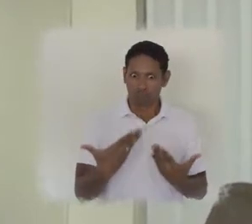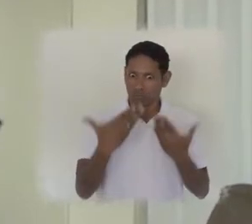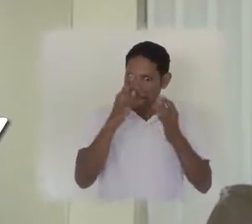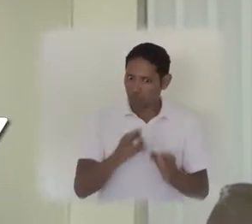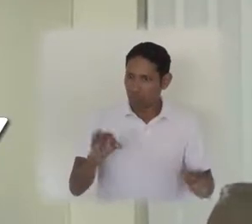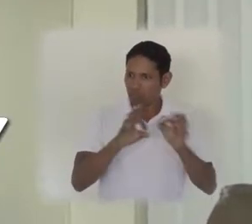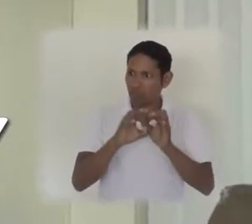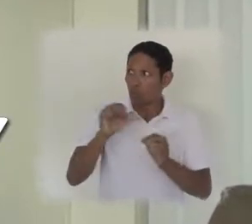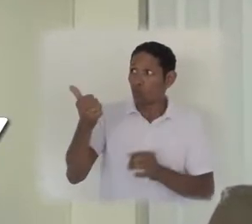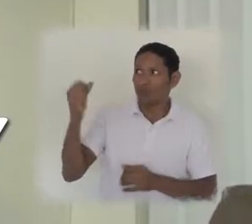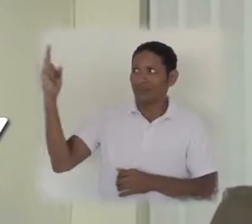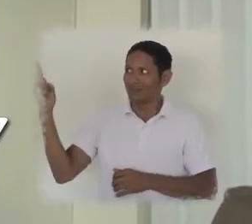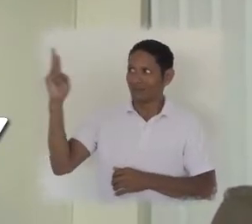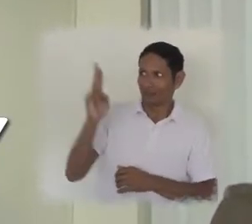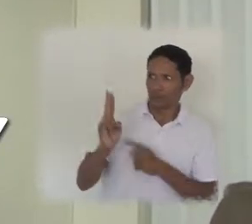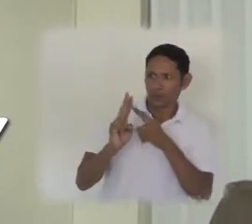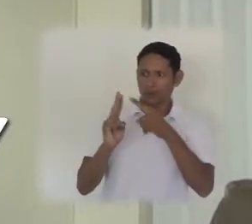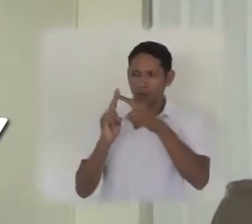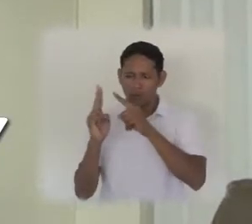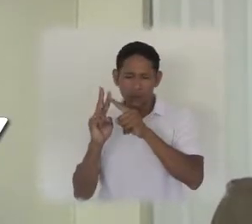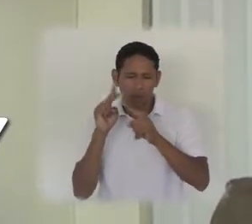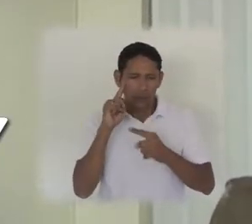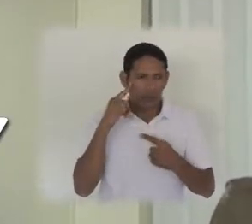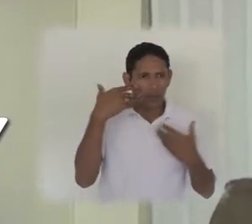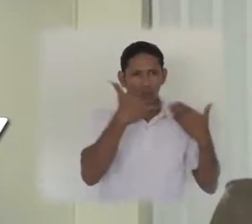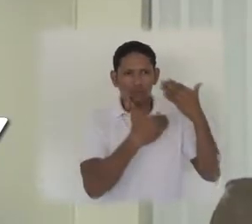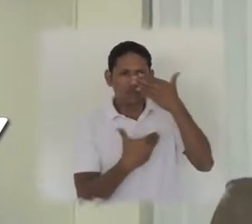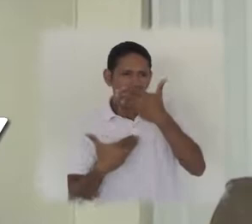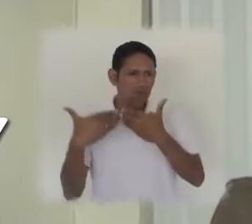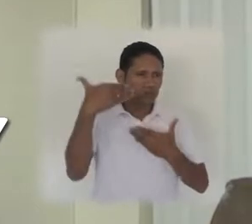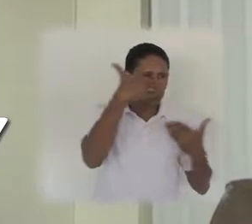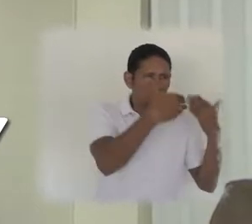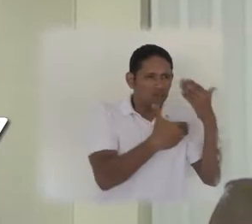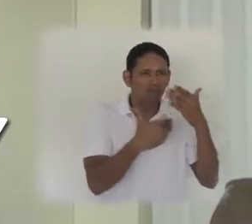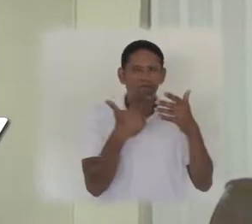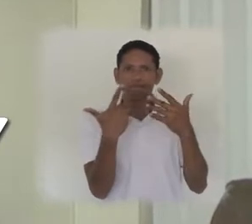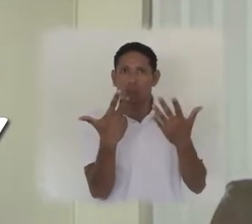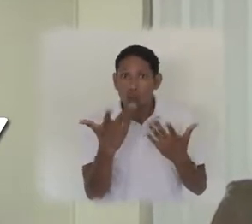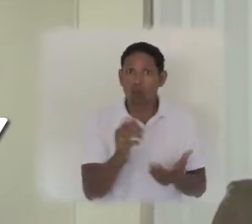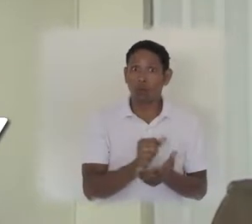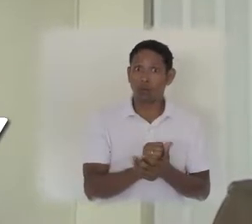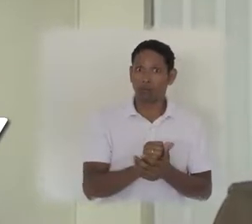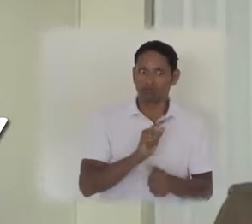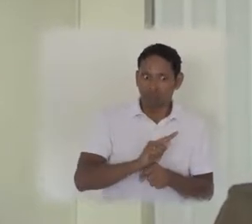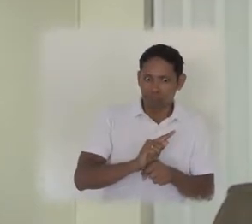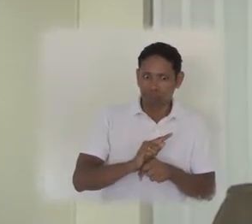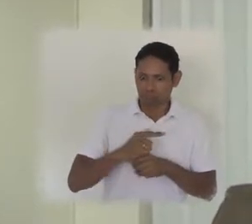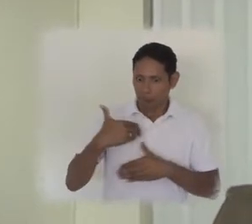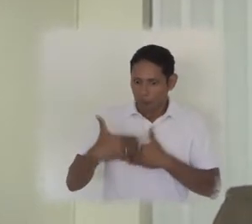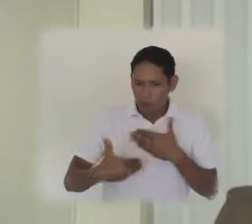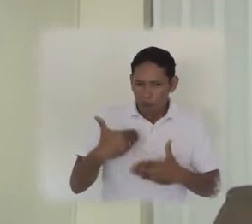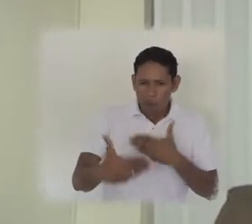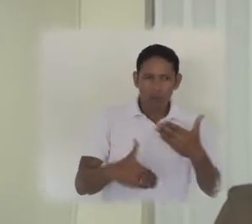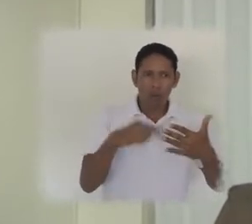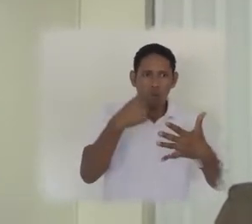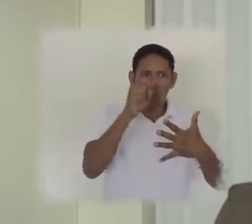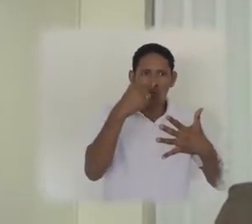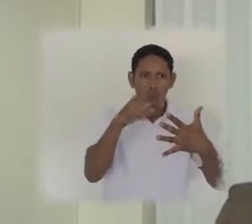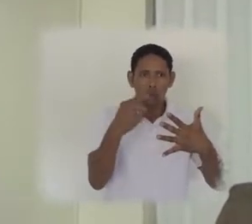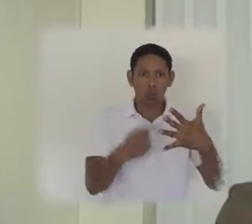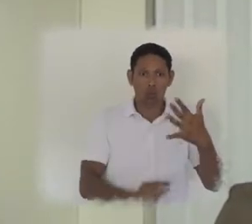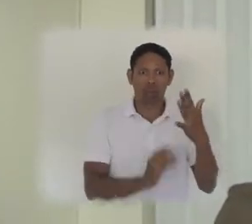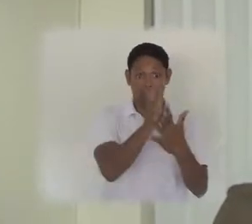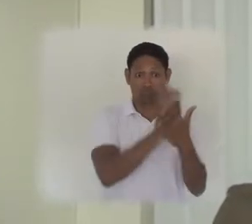externa que hace una serie de preguntas que cuestiona sobre el desarrollo del programa de la misma facultad, de todos